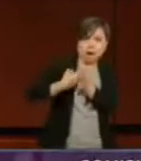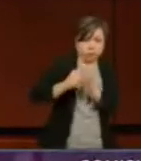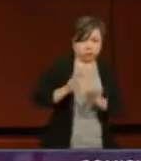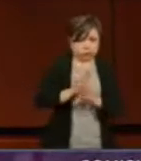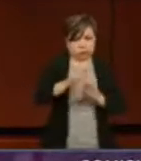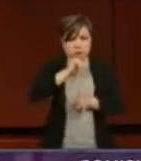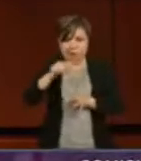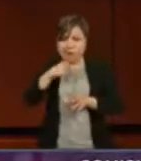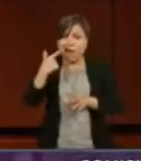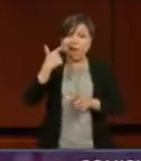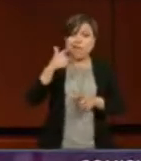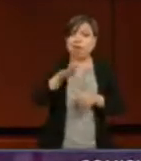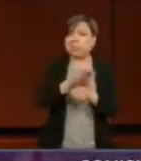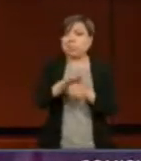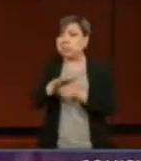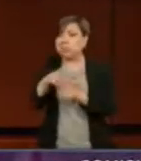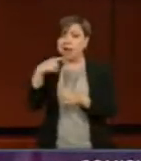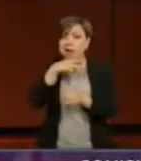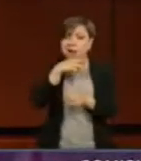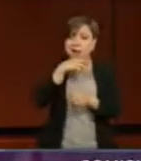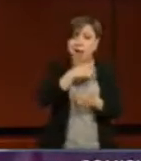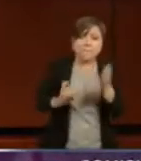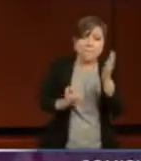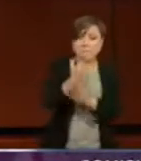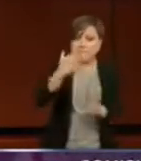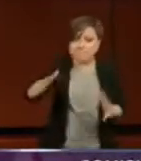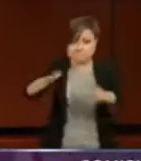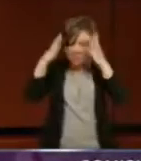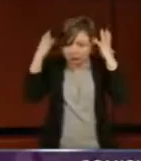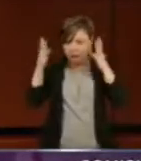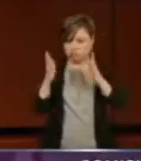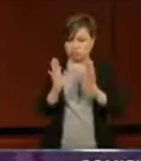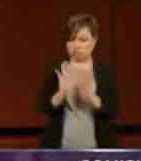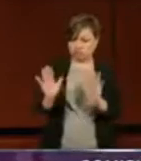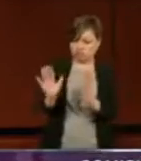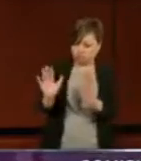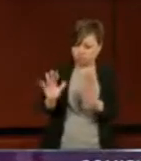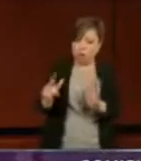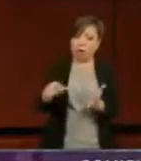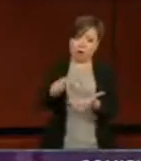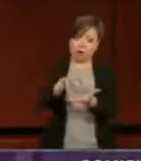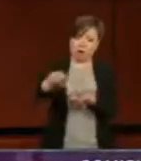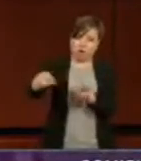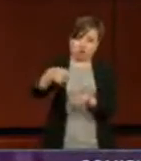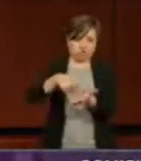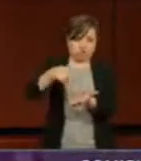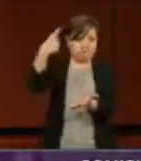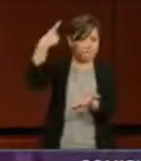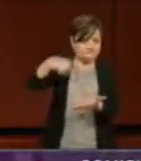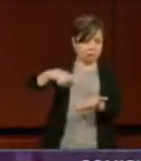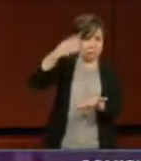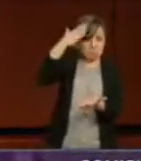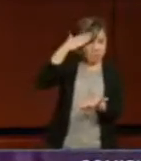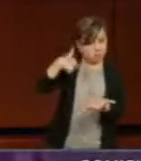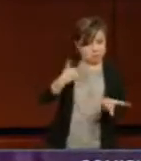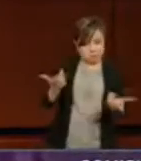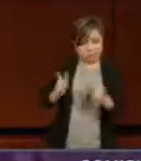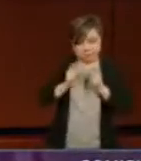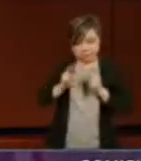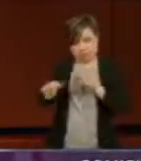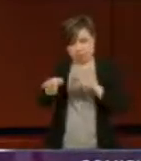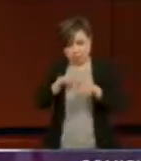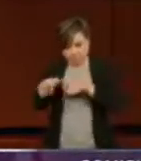análisis superficiales que demeriten la función de contrapeso que nuestra Constitución nos exige. Sin embargo,